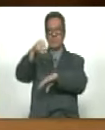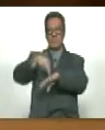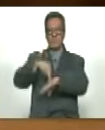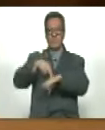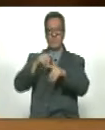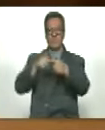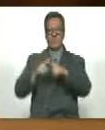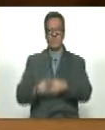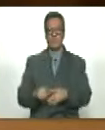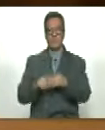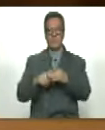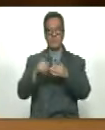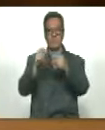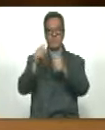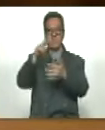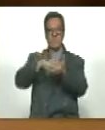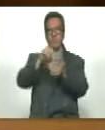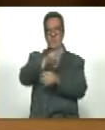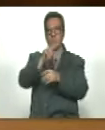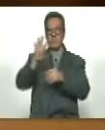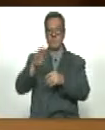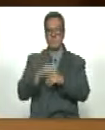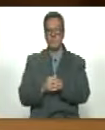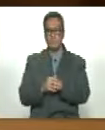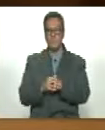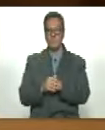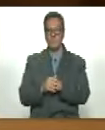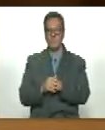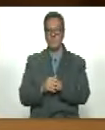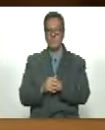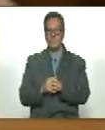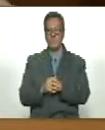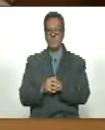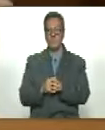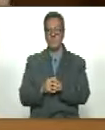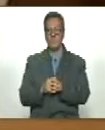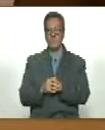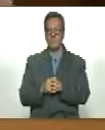correspondiente al ejercicio económico financiero 2024.